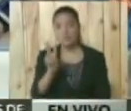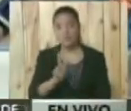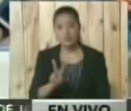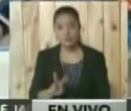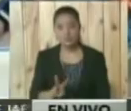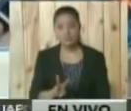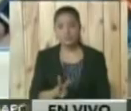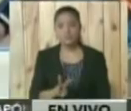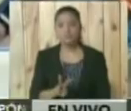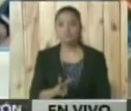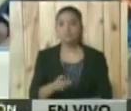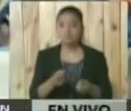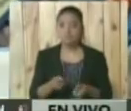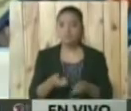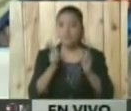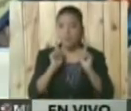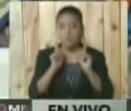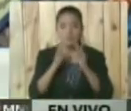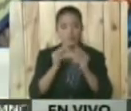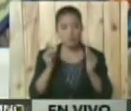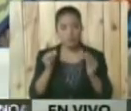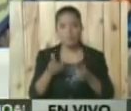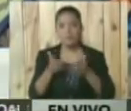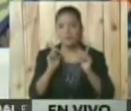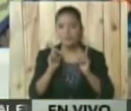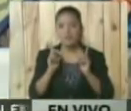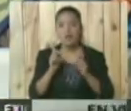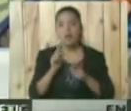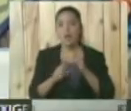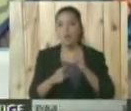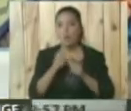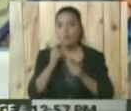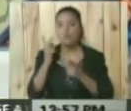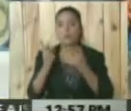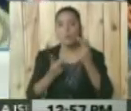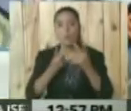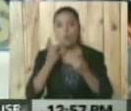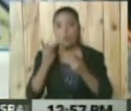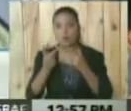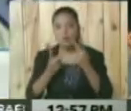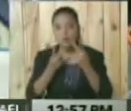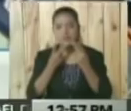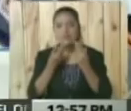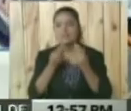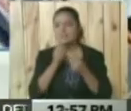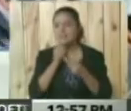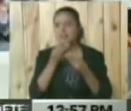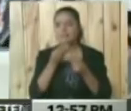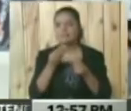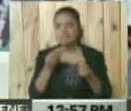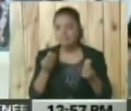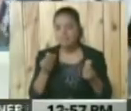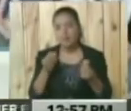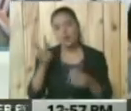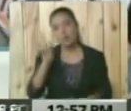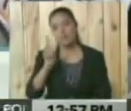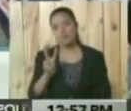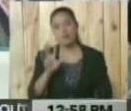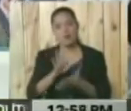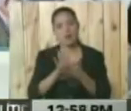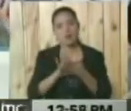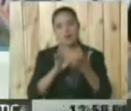Venezuela permite todos los mecanismos para que los asuntos políticos los dirimamos las venezolanas y los venezolanos en paz. Más